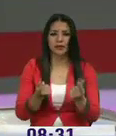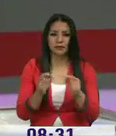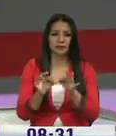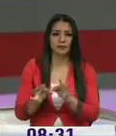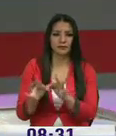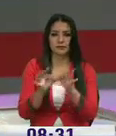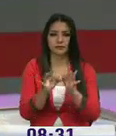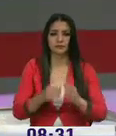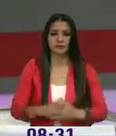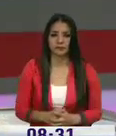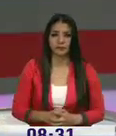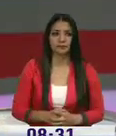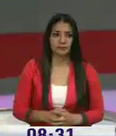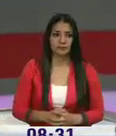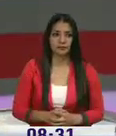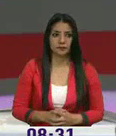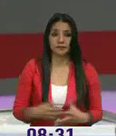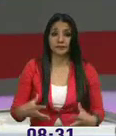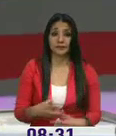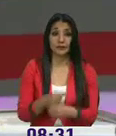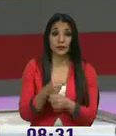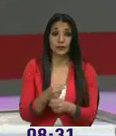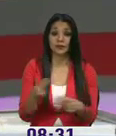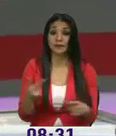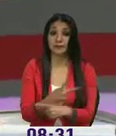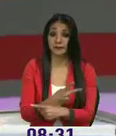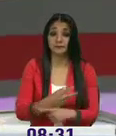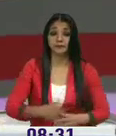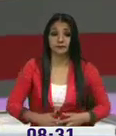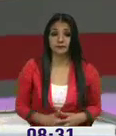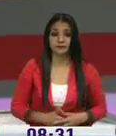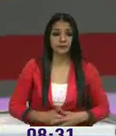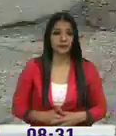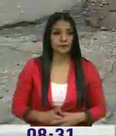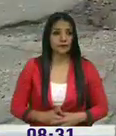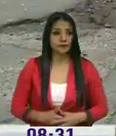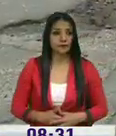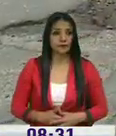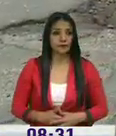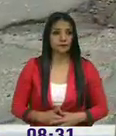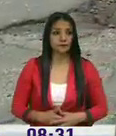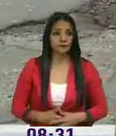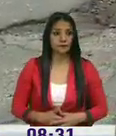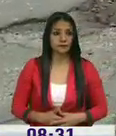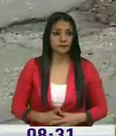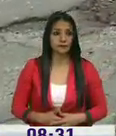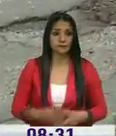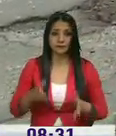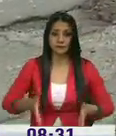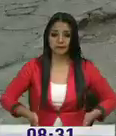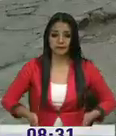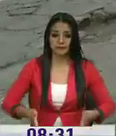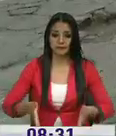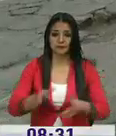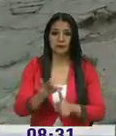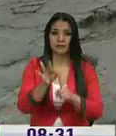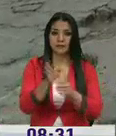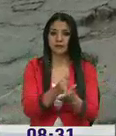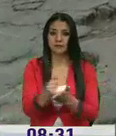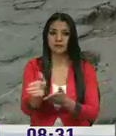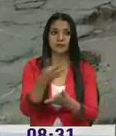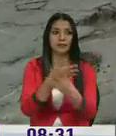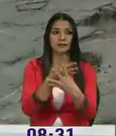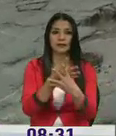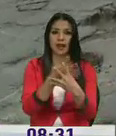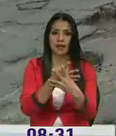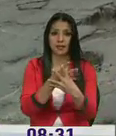de la calle, pues sienten que su seguridad está amenazada. El mal estado de la vía principal para acceder a Carcelén Bajo